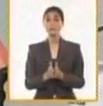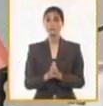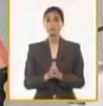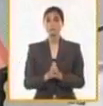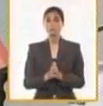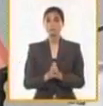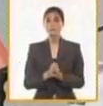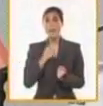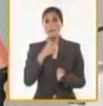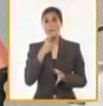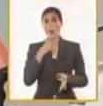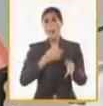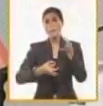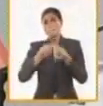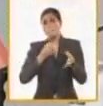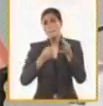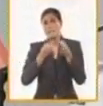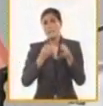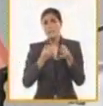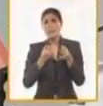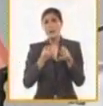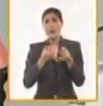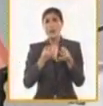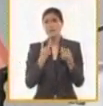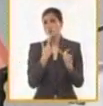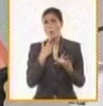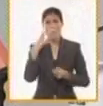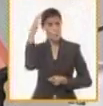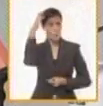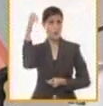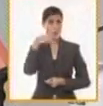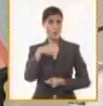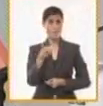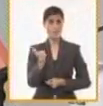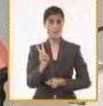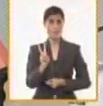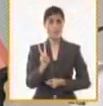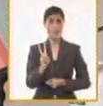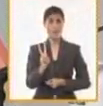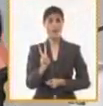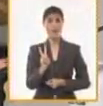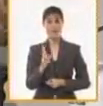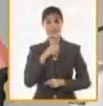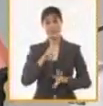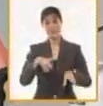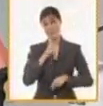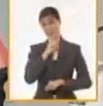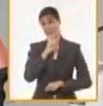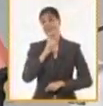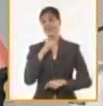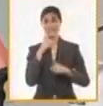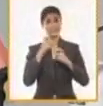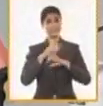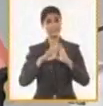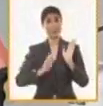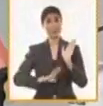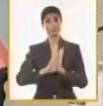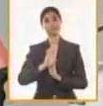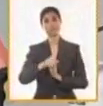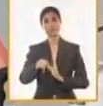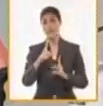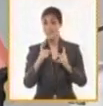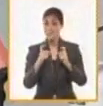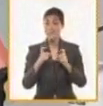puede torpedear la gestión del gobierno, sobre todo en este contexto que se necesita salir de esa crisis, ¿no? Enfrentar